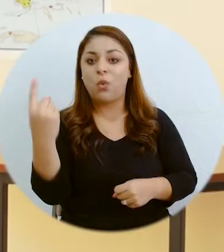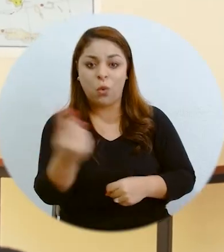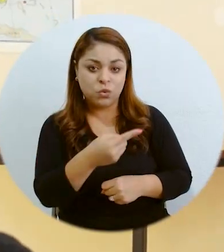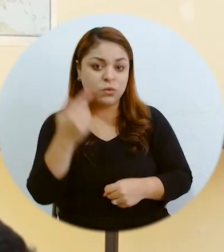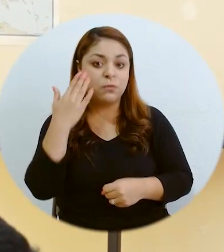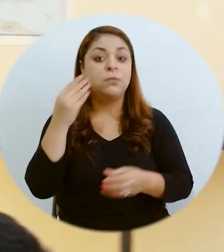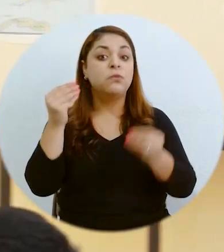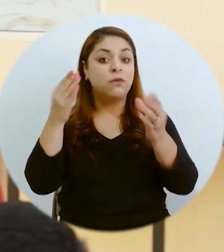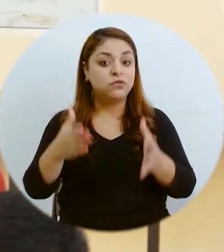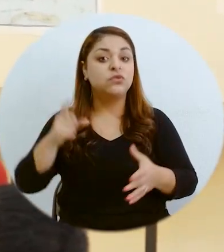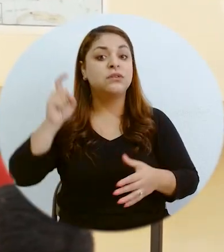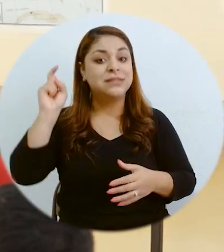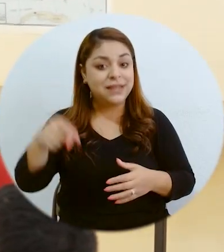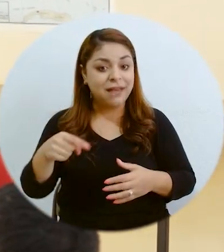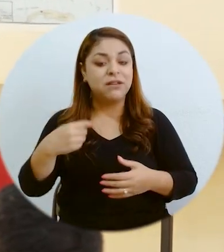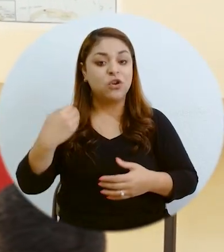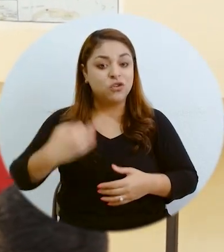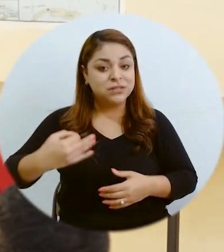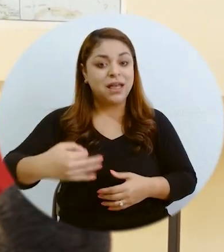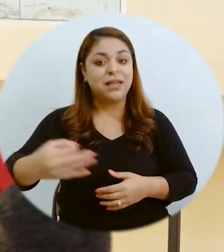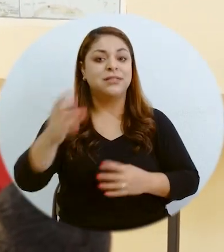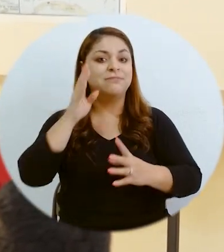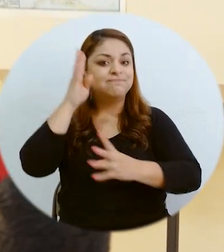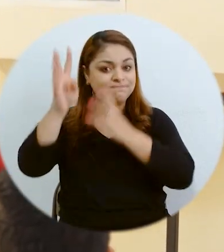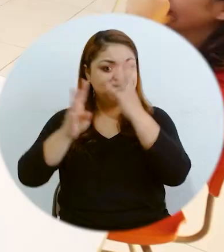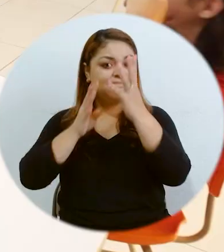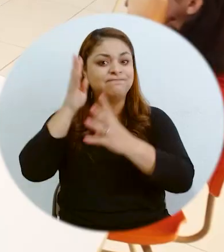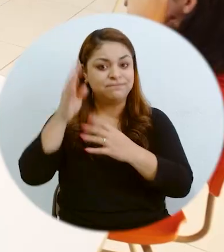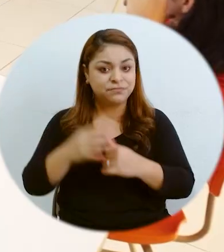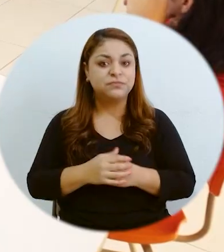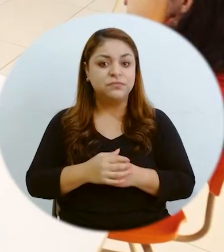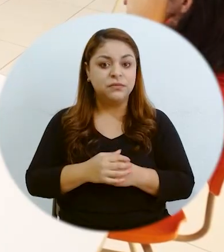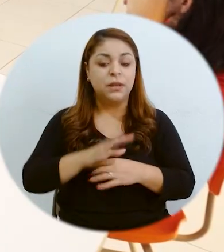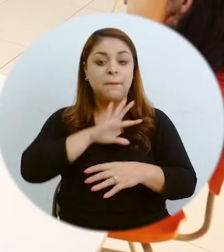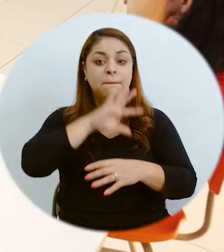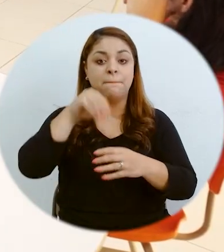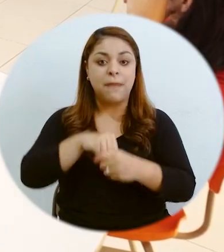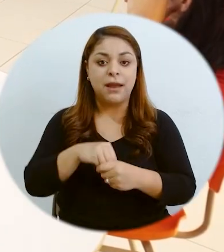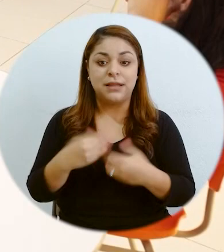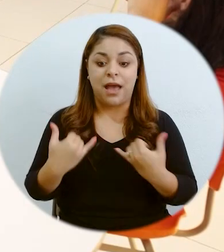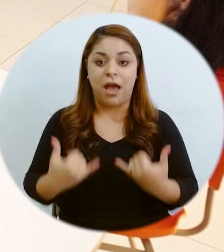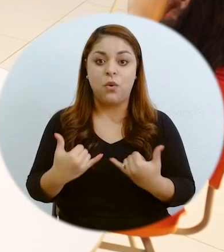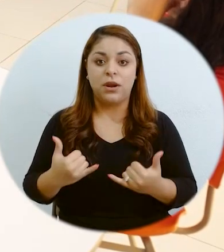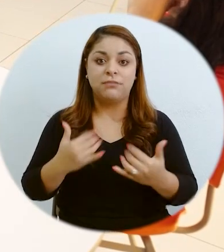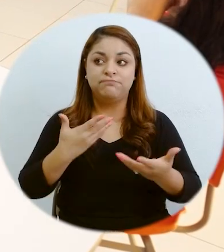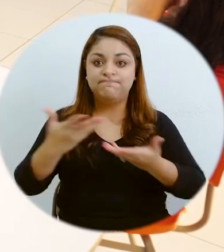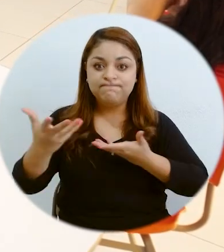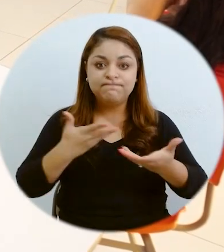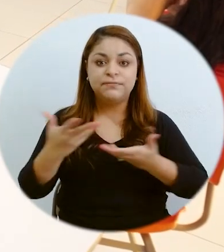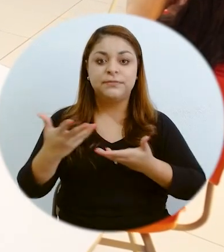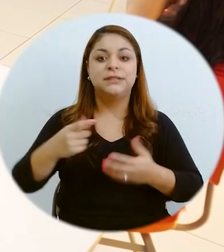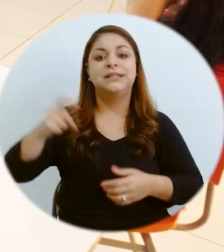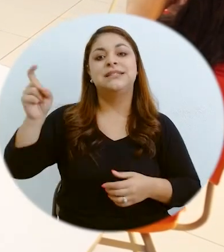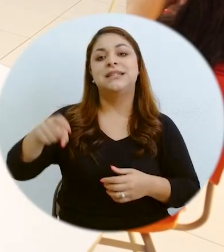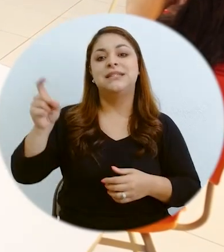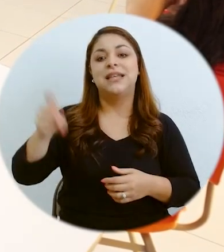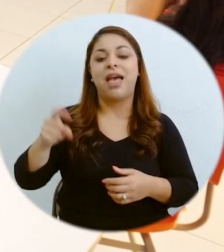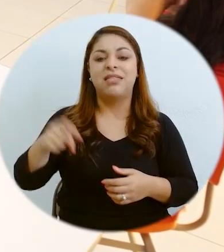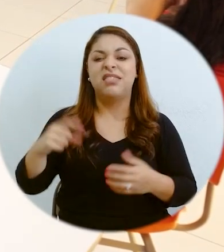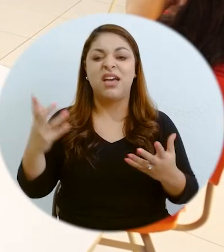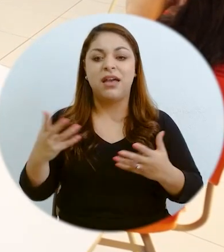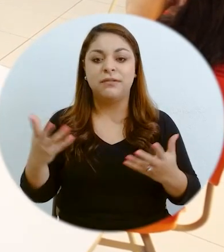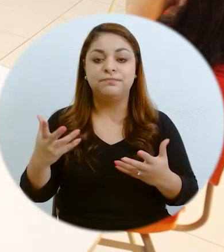porque el docente tiene que estar en constante innovación. O sea, parte de lo que conversamos ahorita es de la